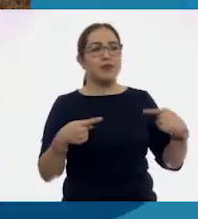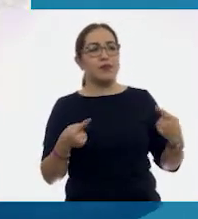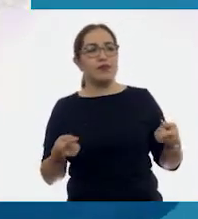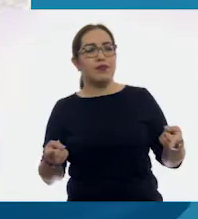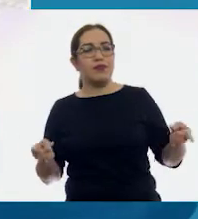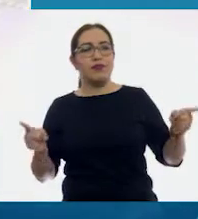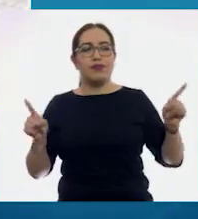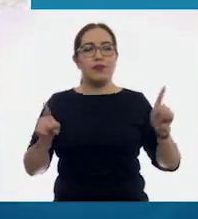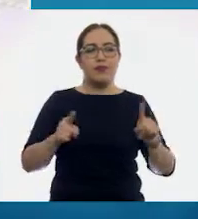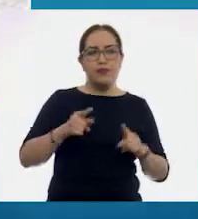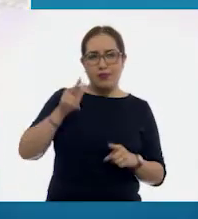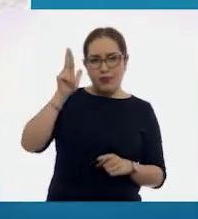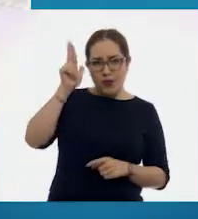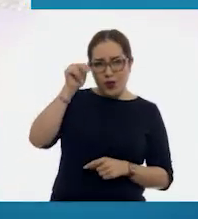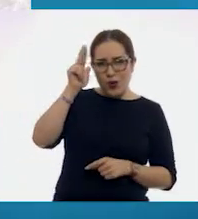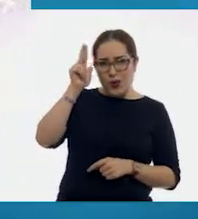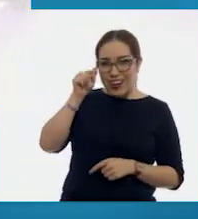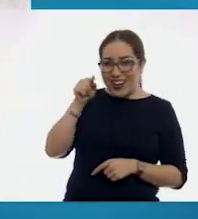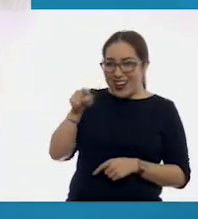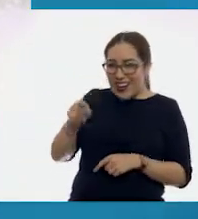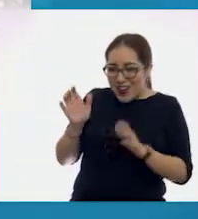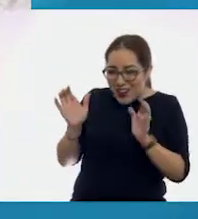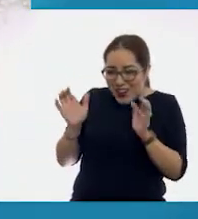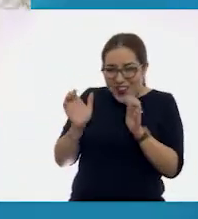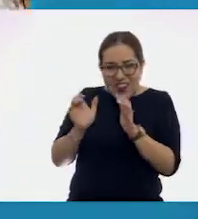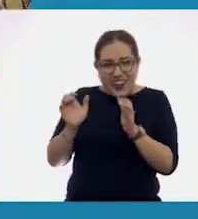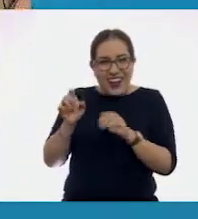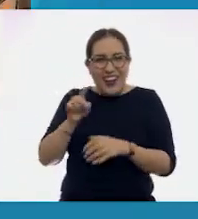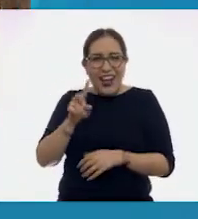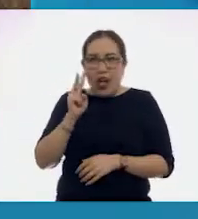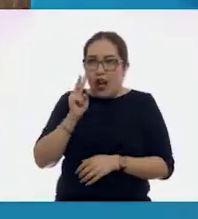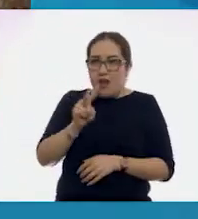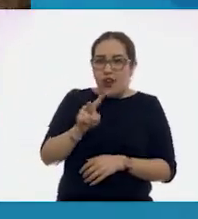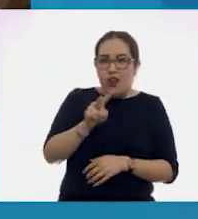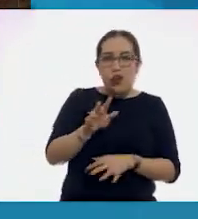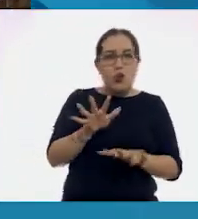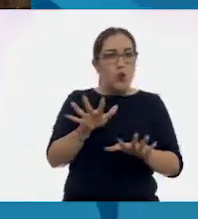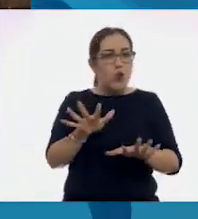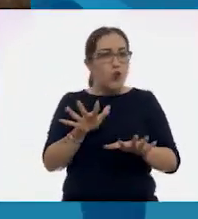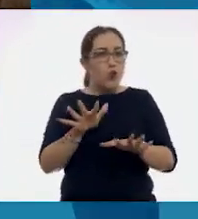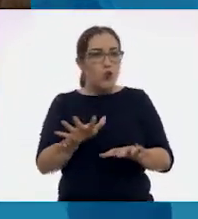Conejo matorralero que vio la escena